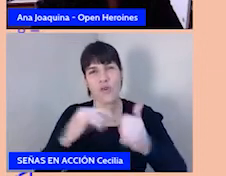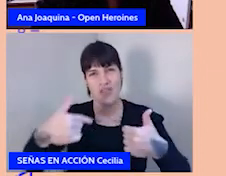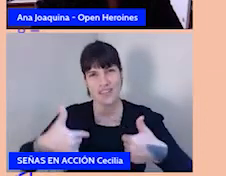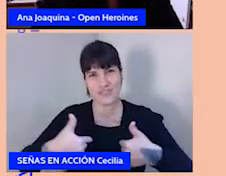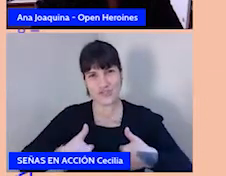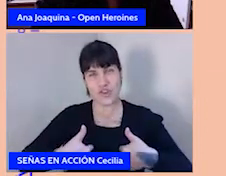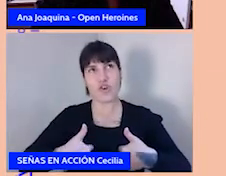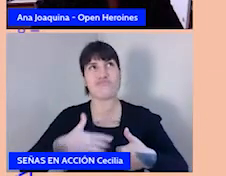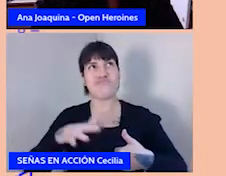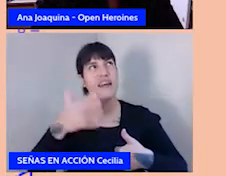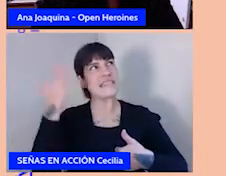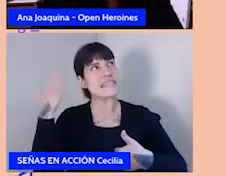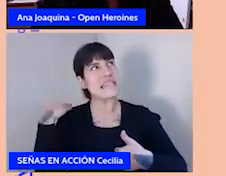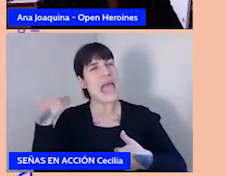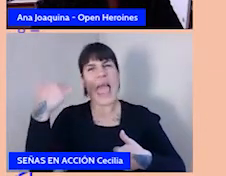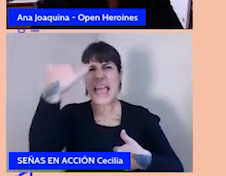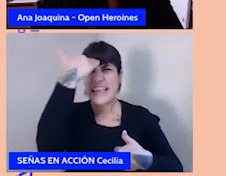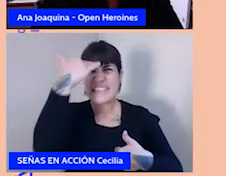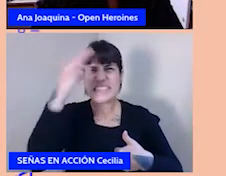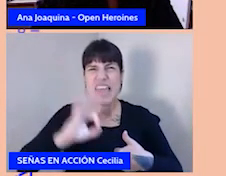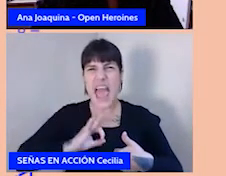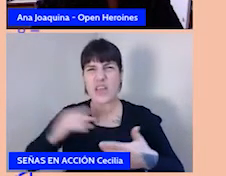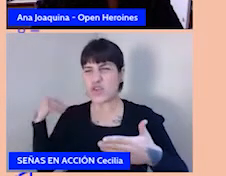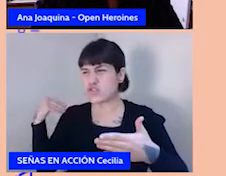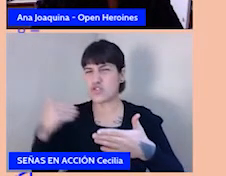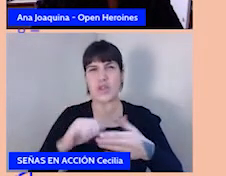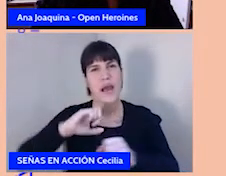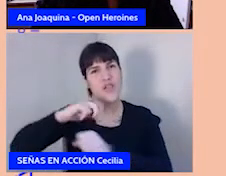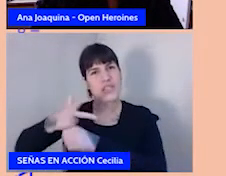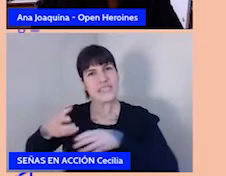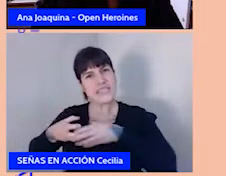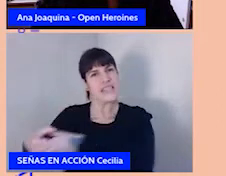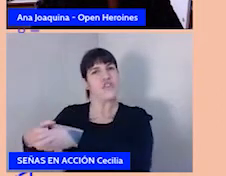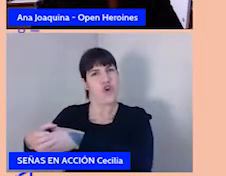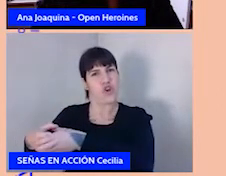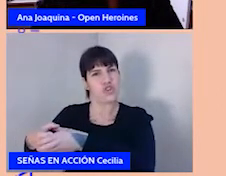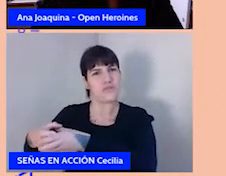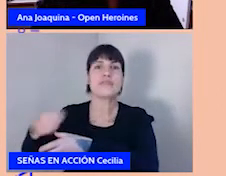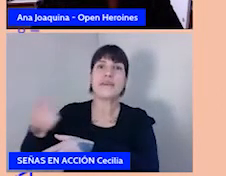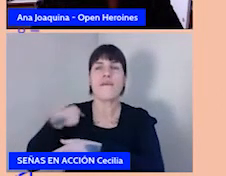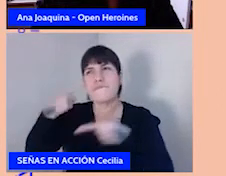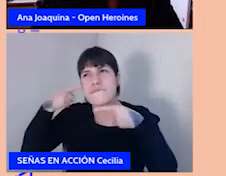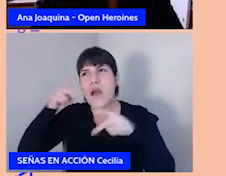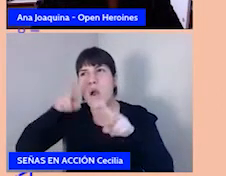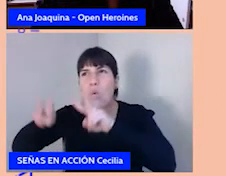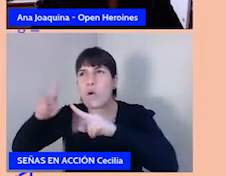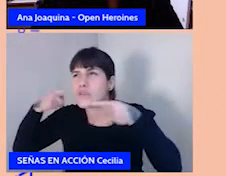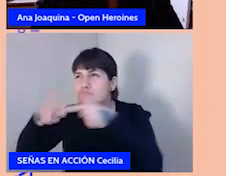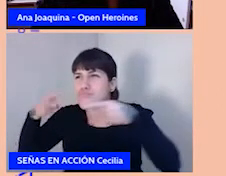años en el tercer sector, ¿no? Enfocándome eminentemente en estrategias para el cambio social y concretamente